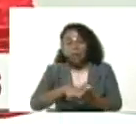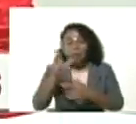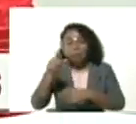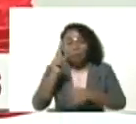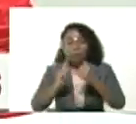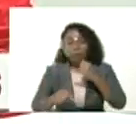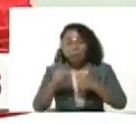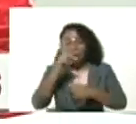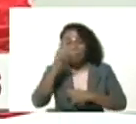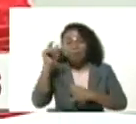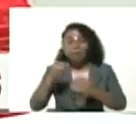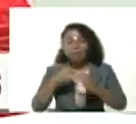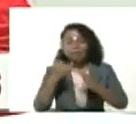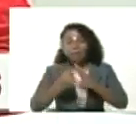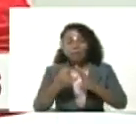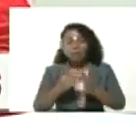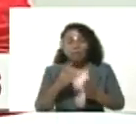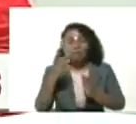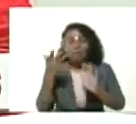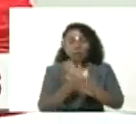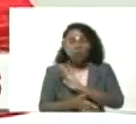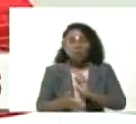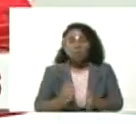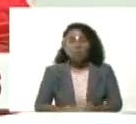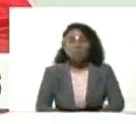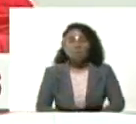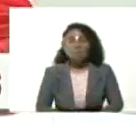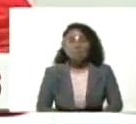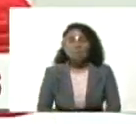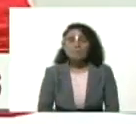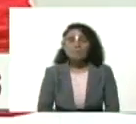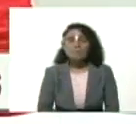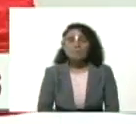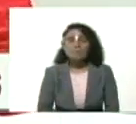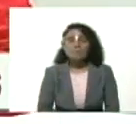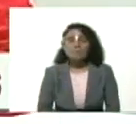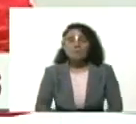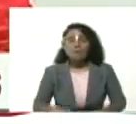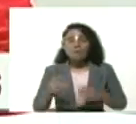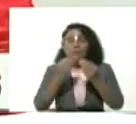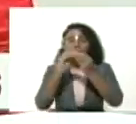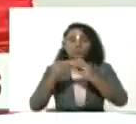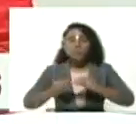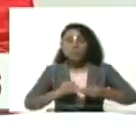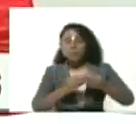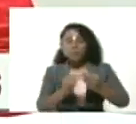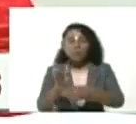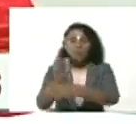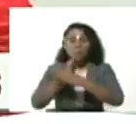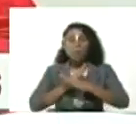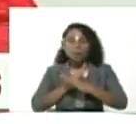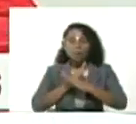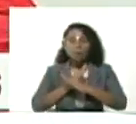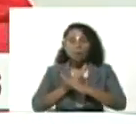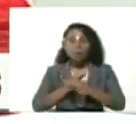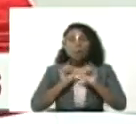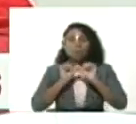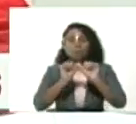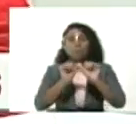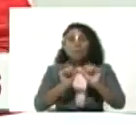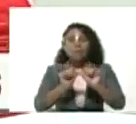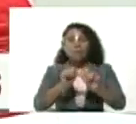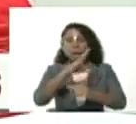el Instituto Nacional de Meteorología e Hidrología ha tenido una recuperación importante, un mantenimiento, a pesar del bloqueo, estamos manteniendo